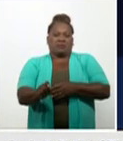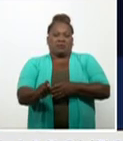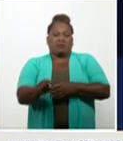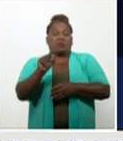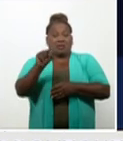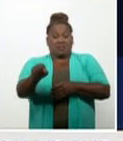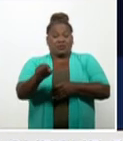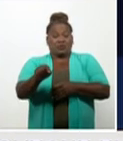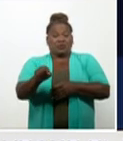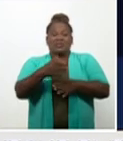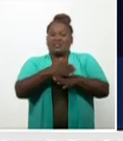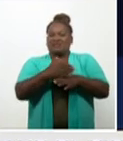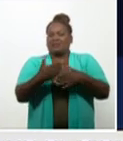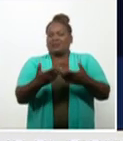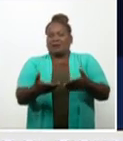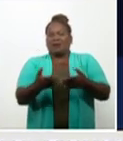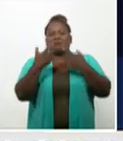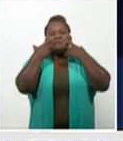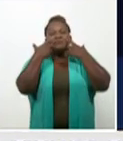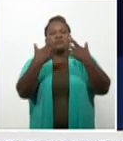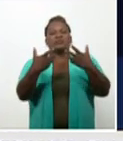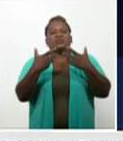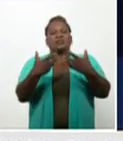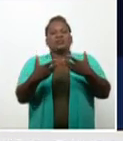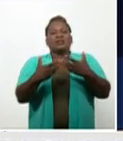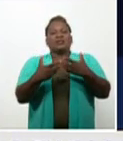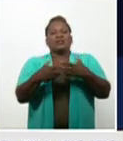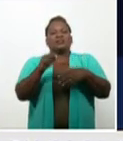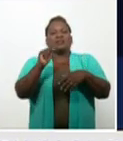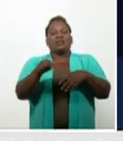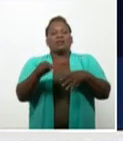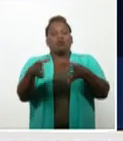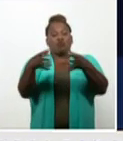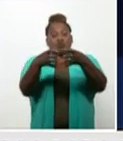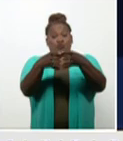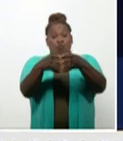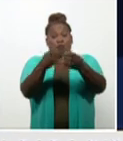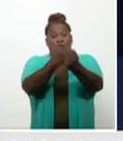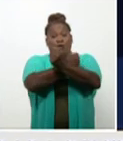la importancia de este gran grupo de riesgo.